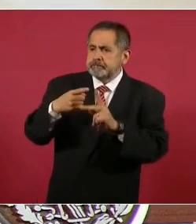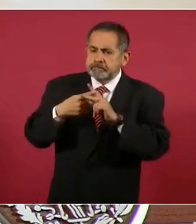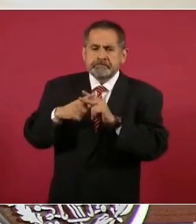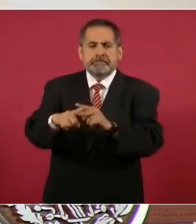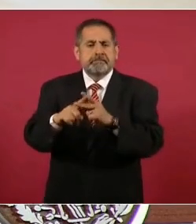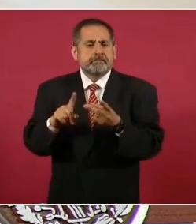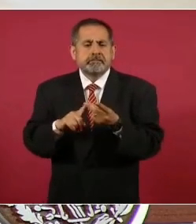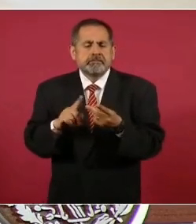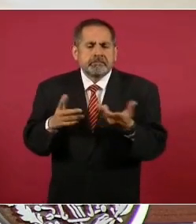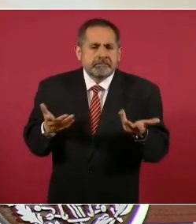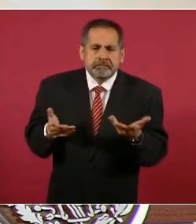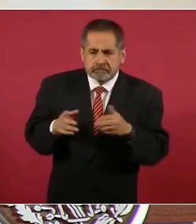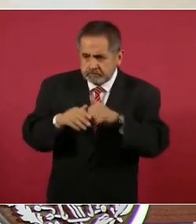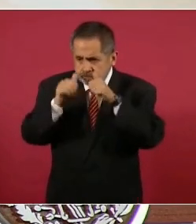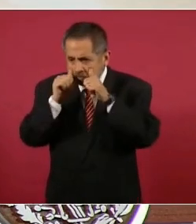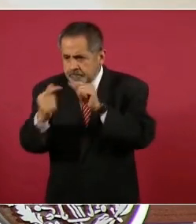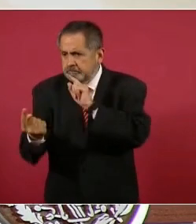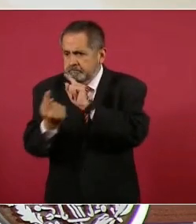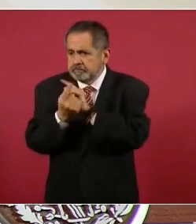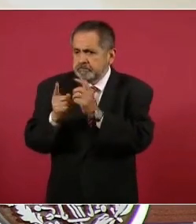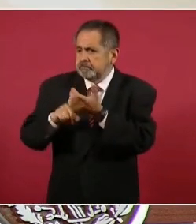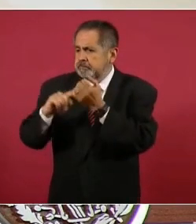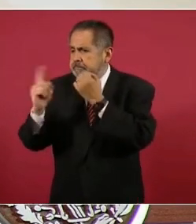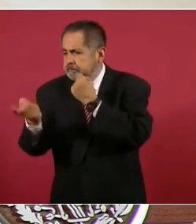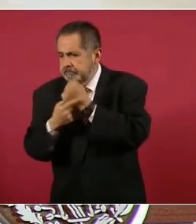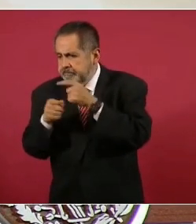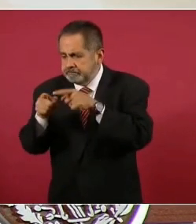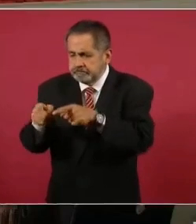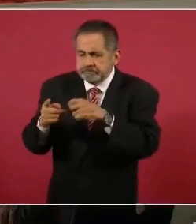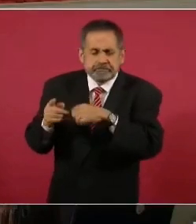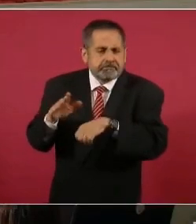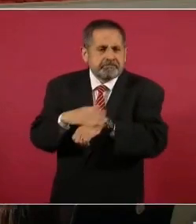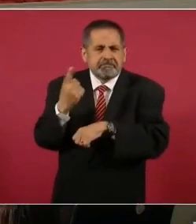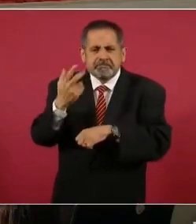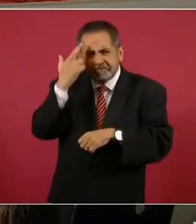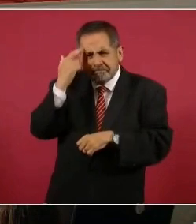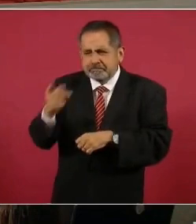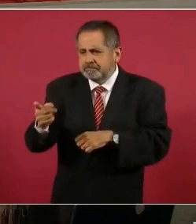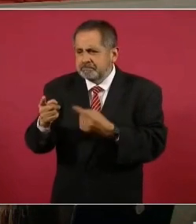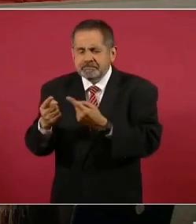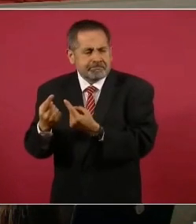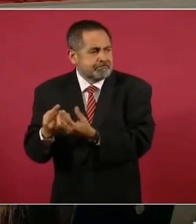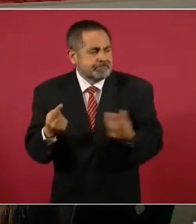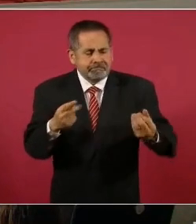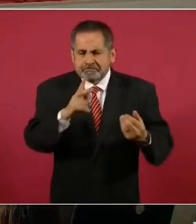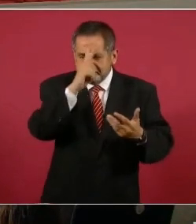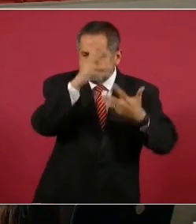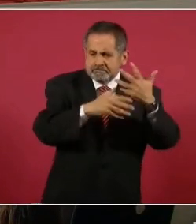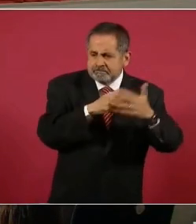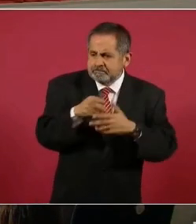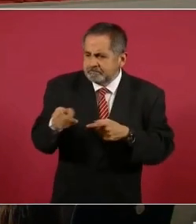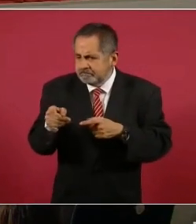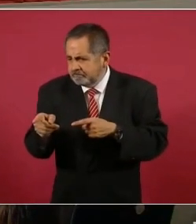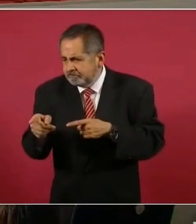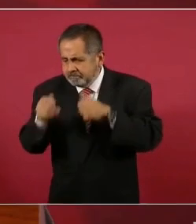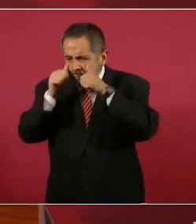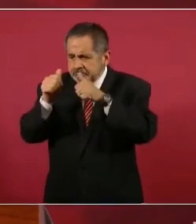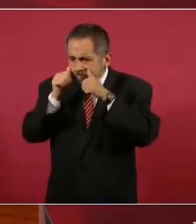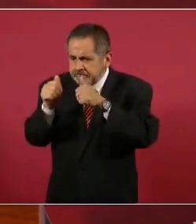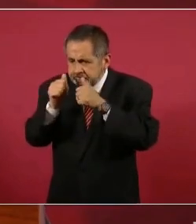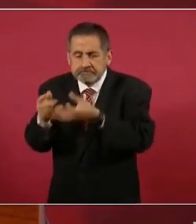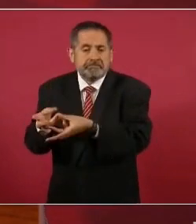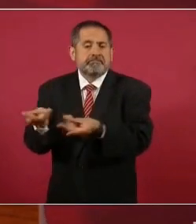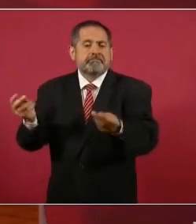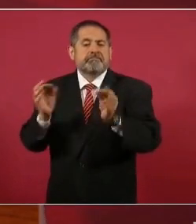es la atención a las causas que generan la violencia y esto se hace también